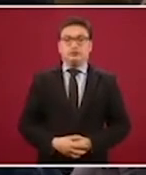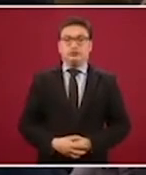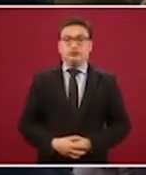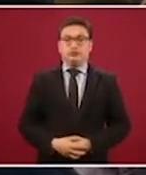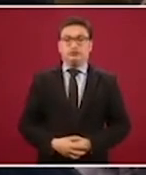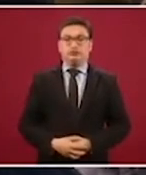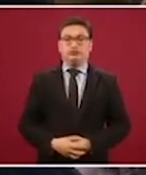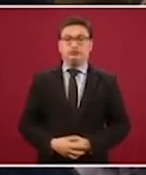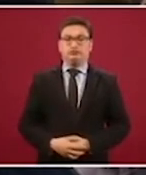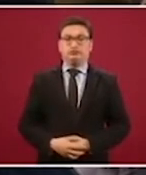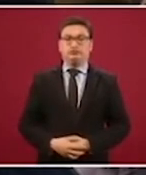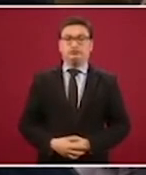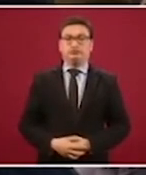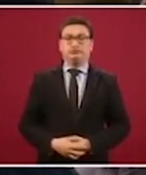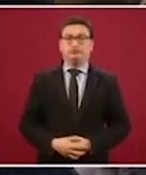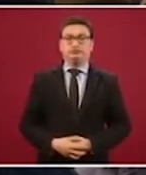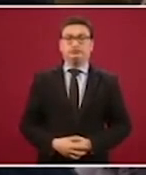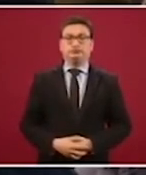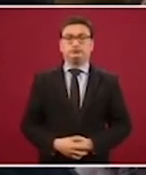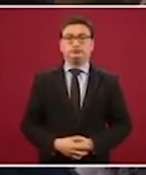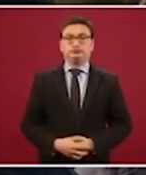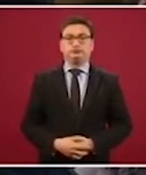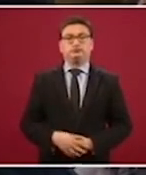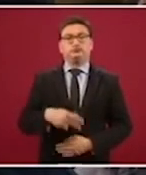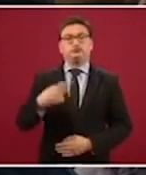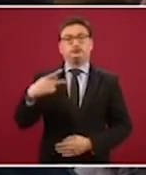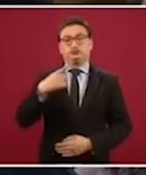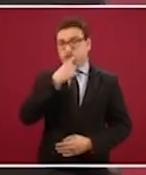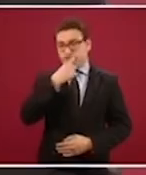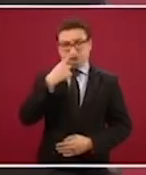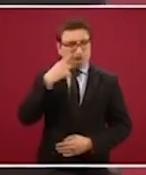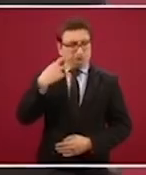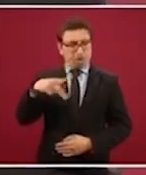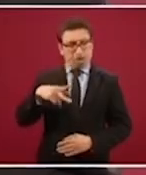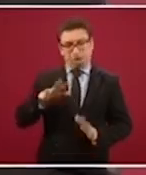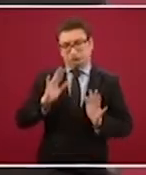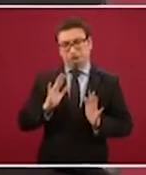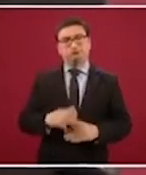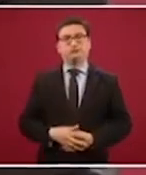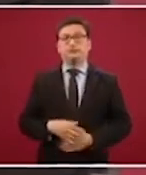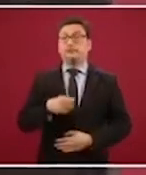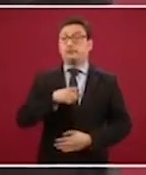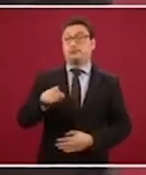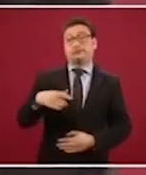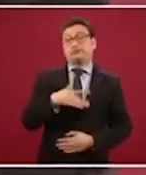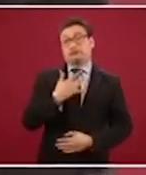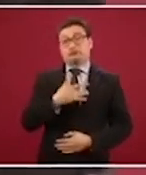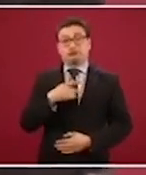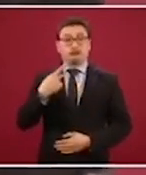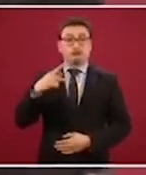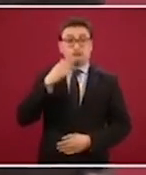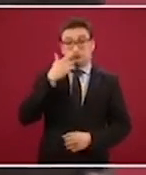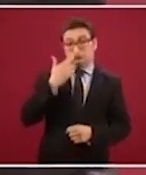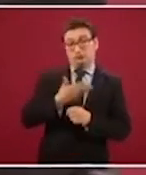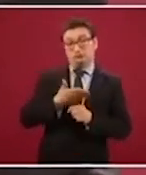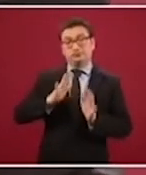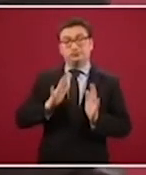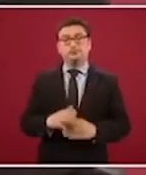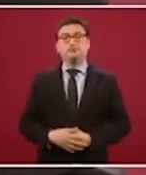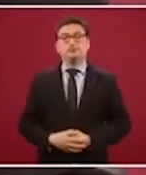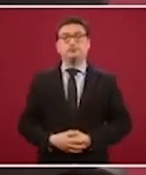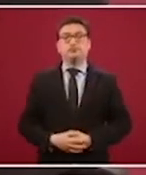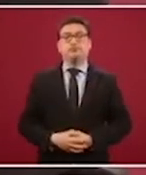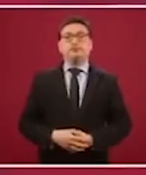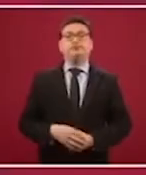de acuerdo a su criterio y a su responsabilidad. Entonces,